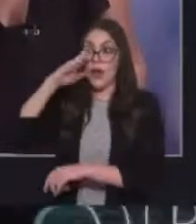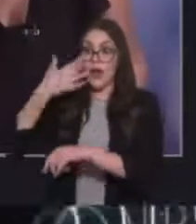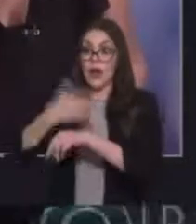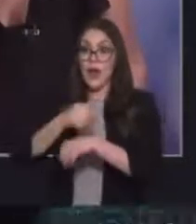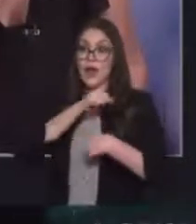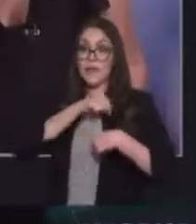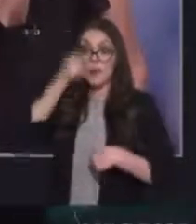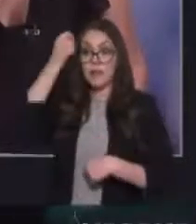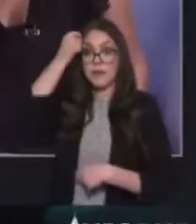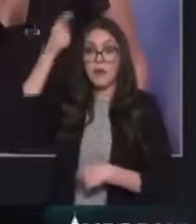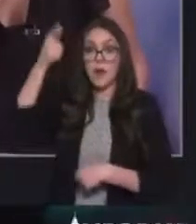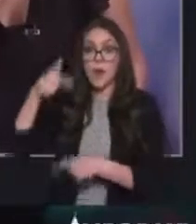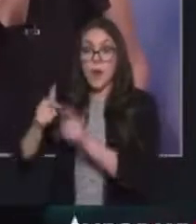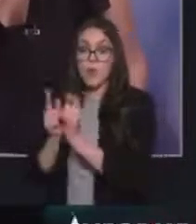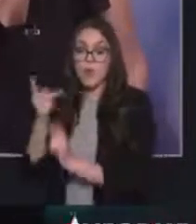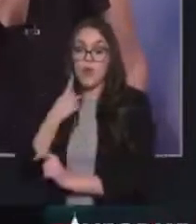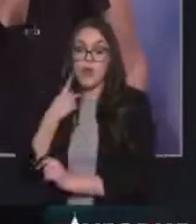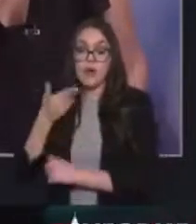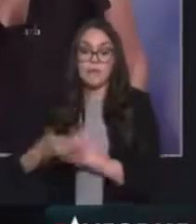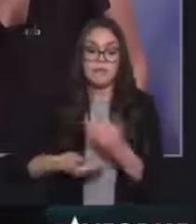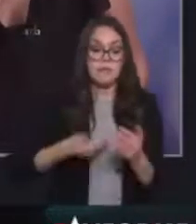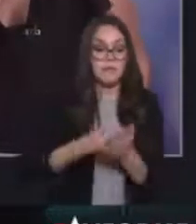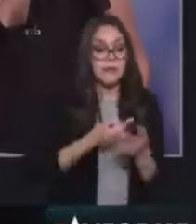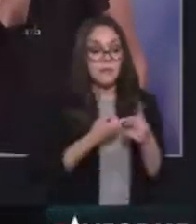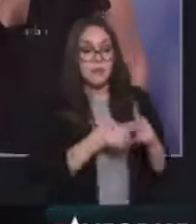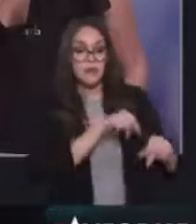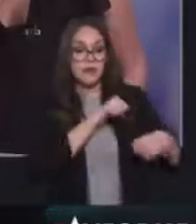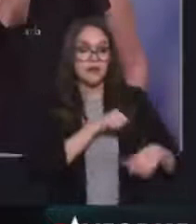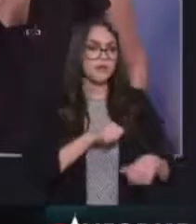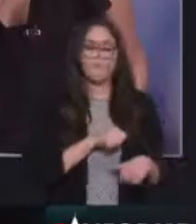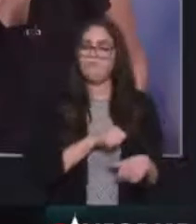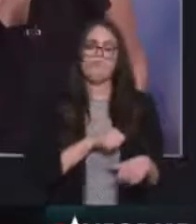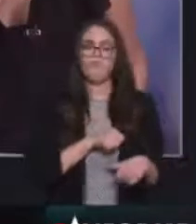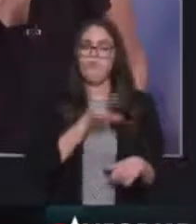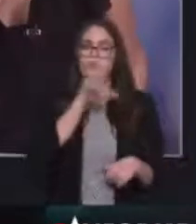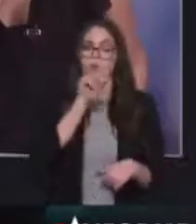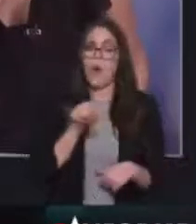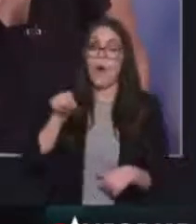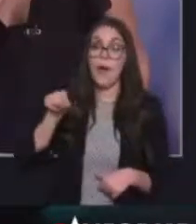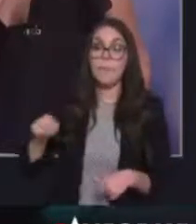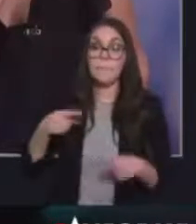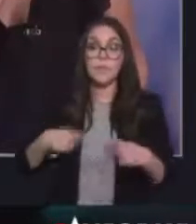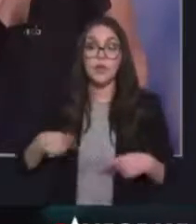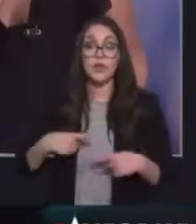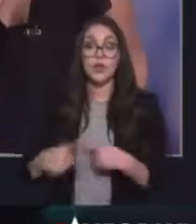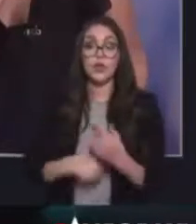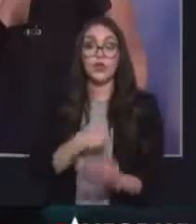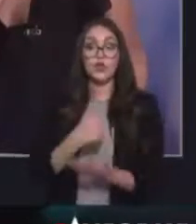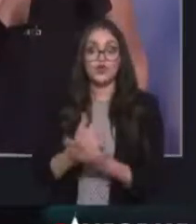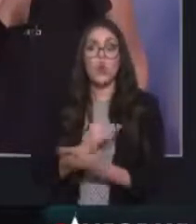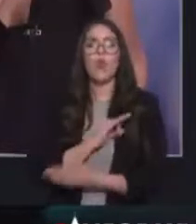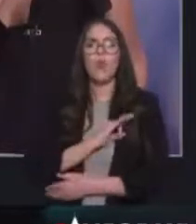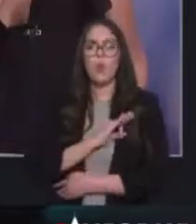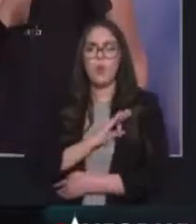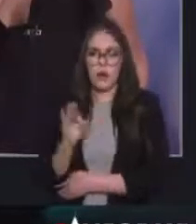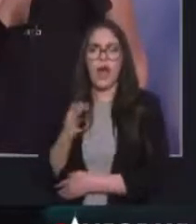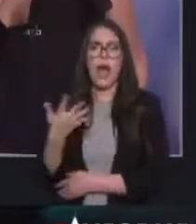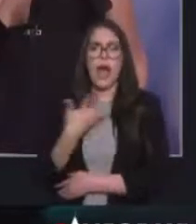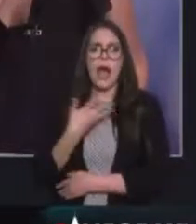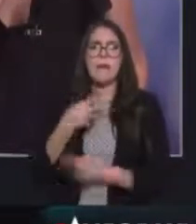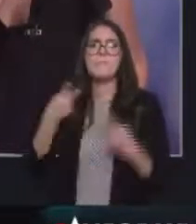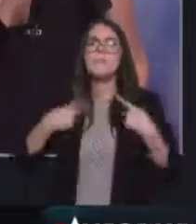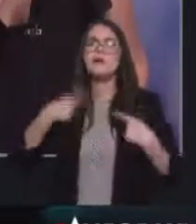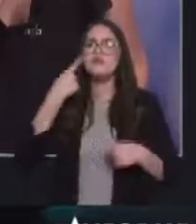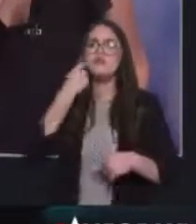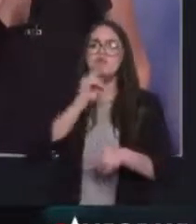está permitido. Los promotores son la ciudadanía, pero la ciudadanía sí podrá tener observadores. Es decir,